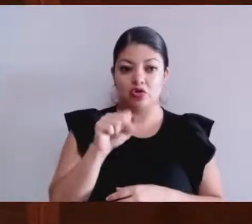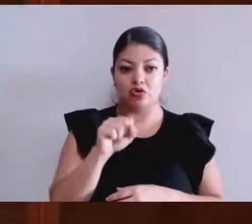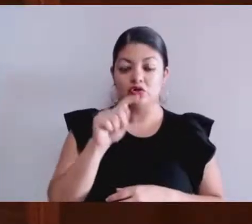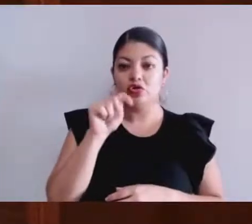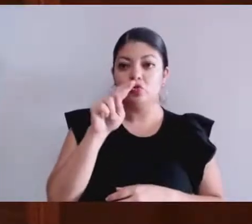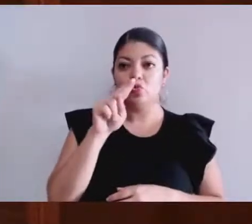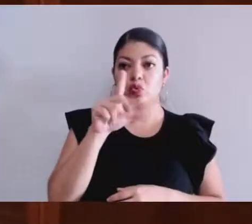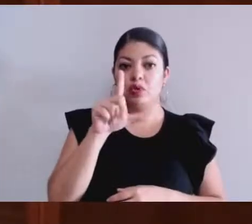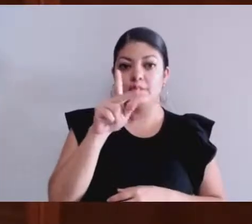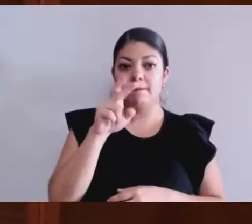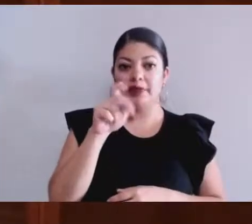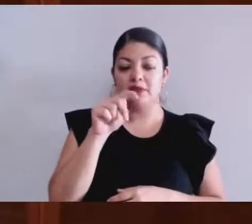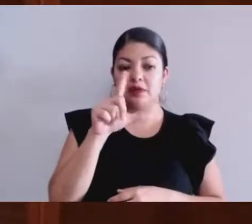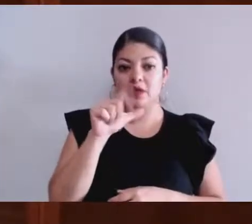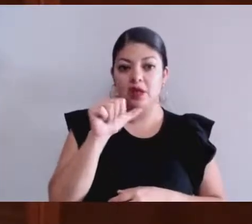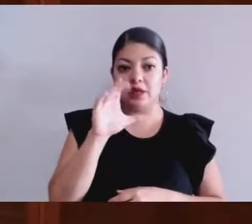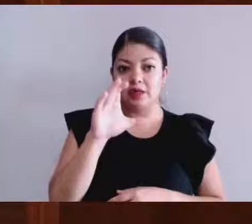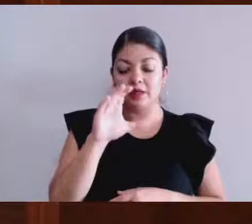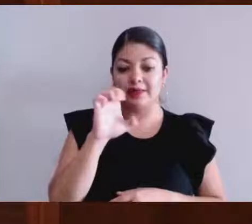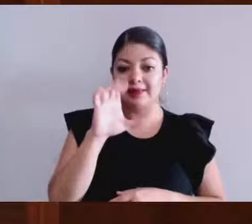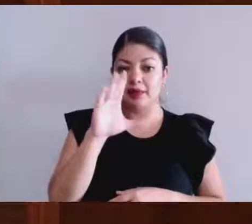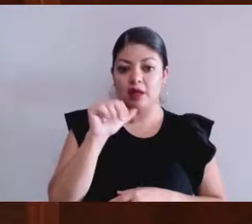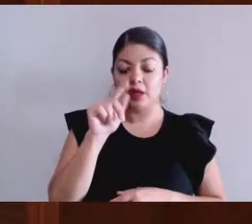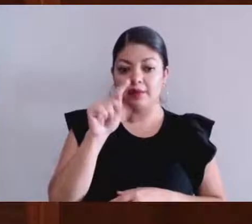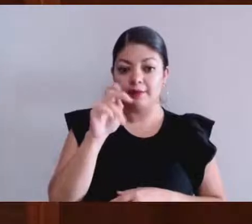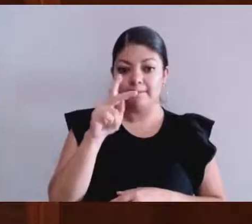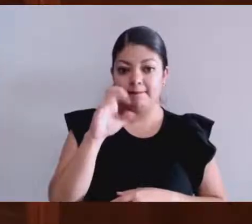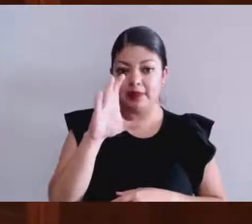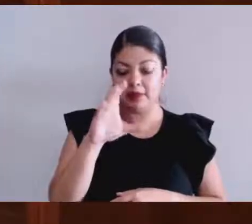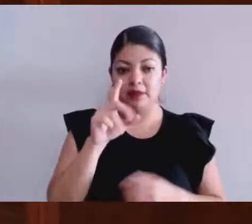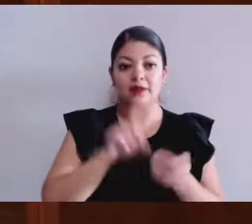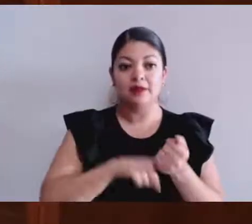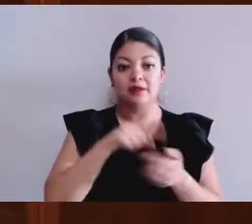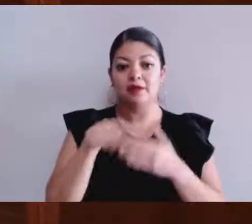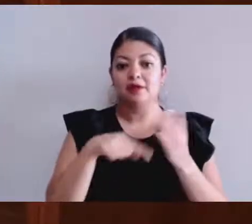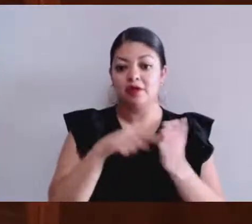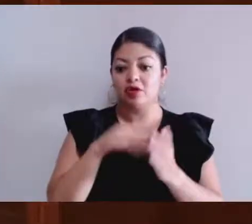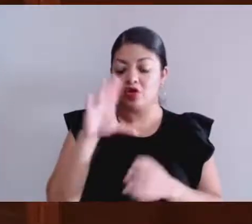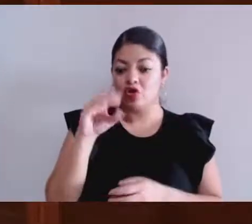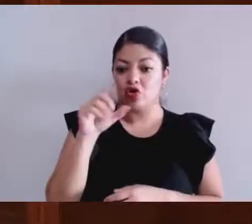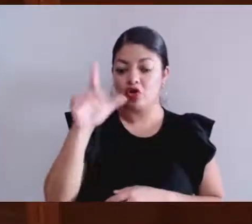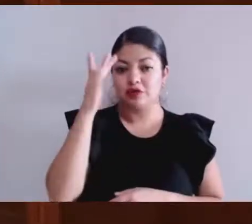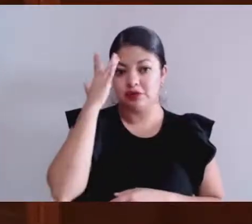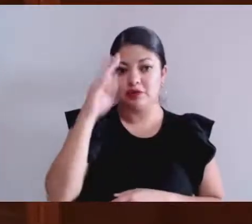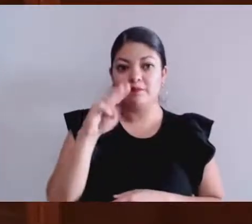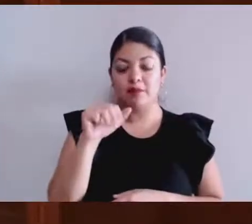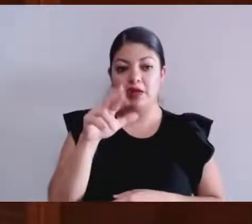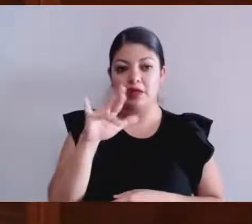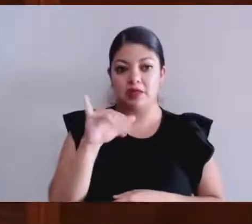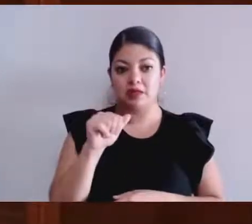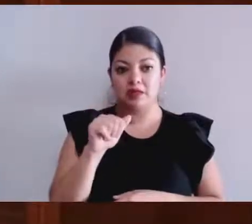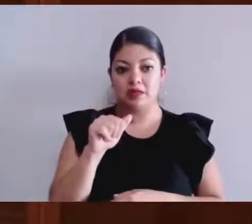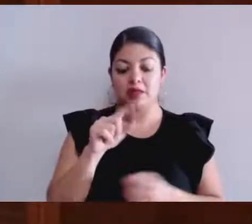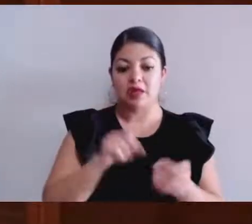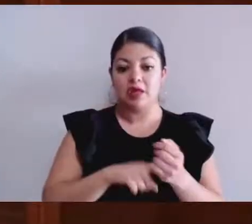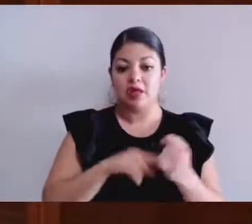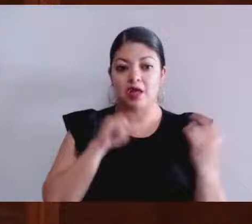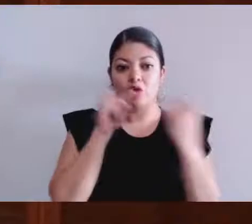y Tulpetlac, en Ecatepec, en las paradas del puente peatonal de la colonia Santa María sobre la